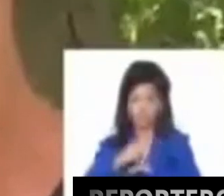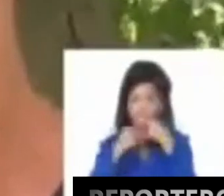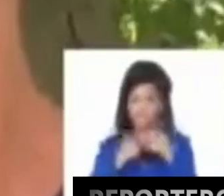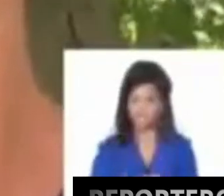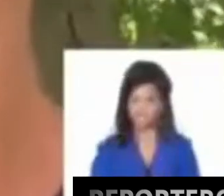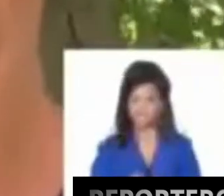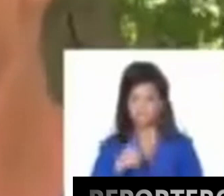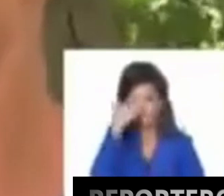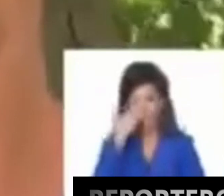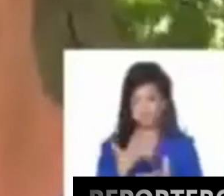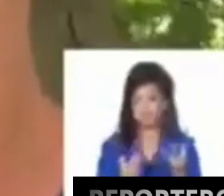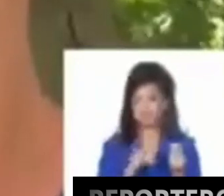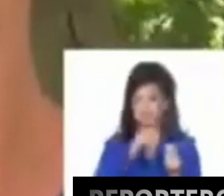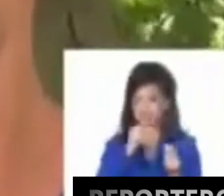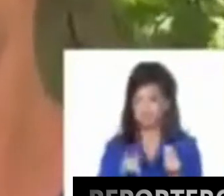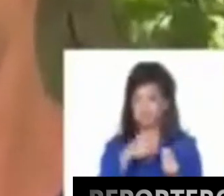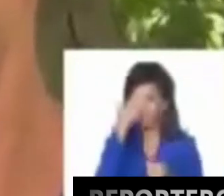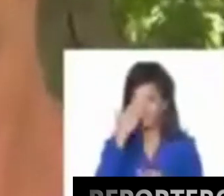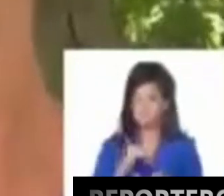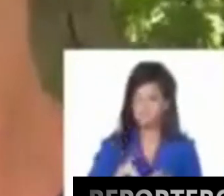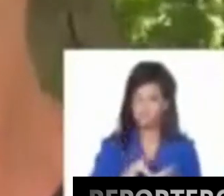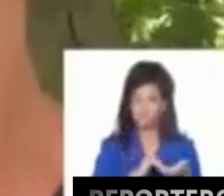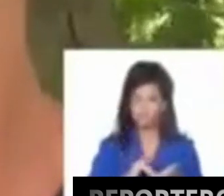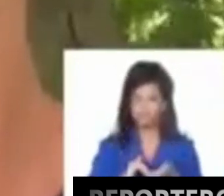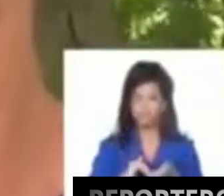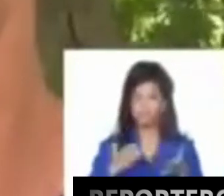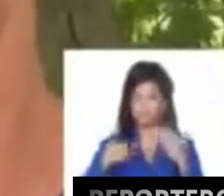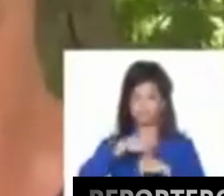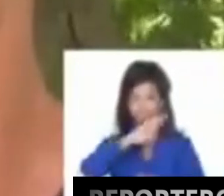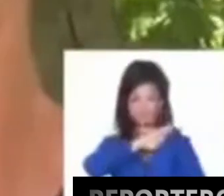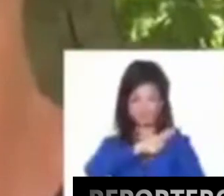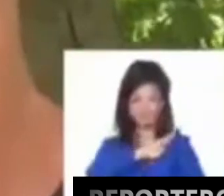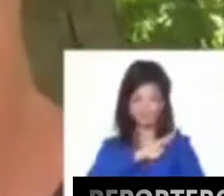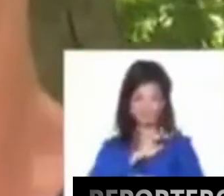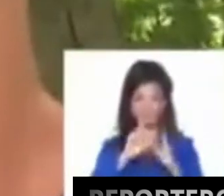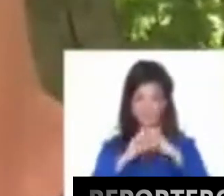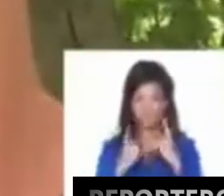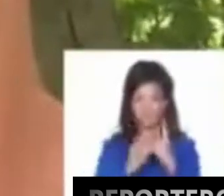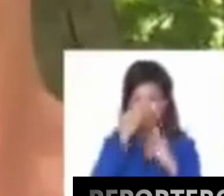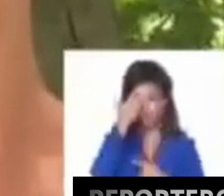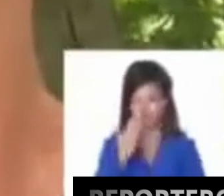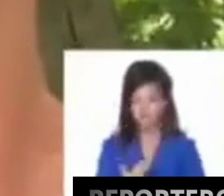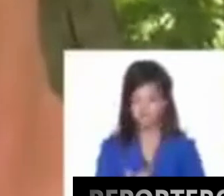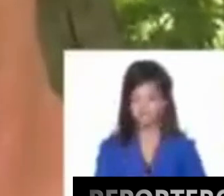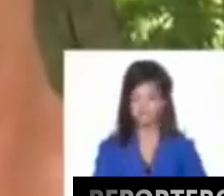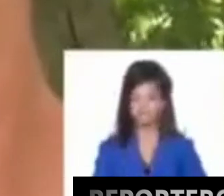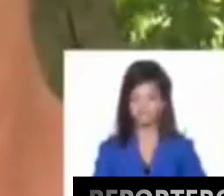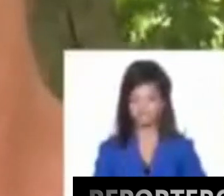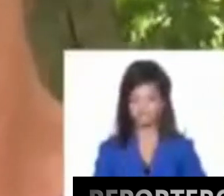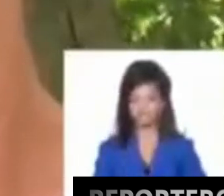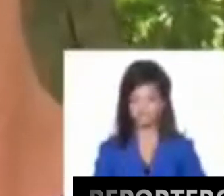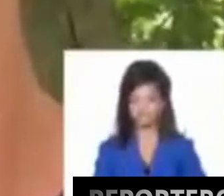personas. Tengo que agradecerle a los compañeros del Ministerio del Interior, porque lo cogieron ese día ahí y le transformaron la cabeza, no sé de qué forma fue lo que hablaron, pero para